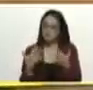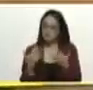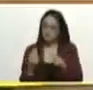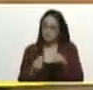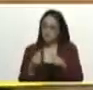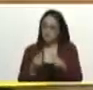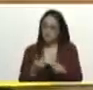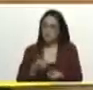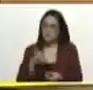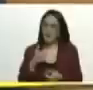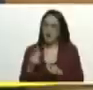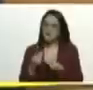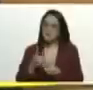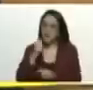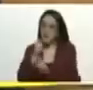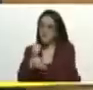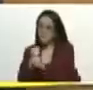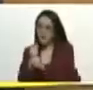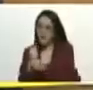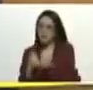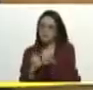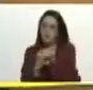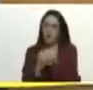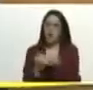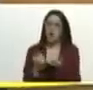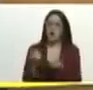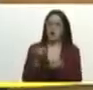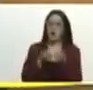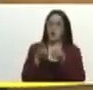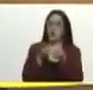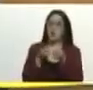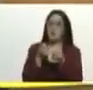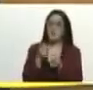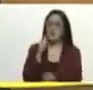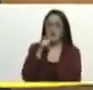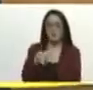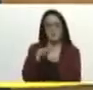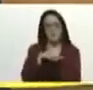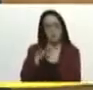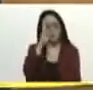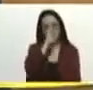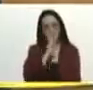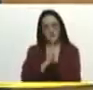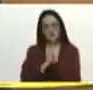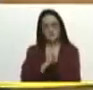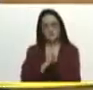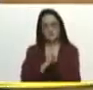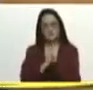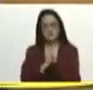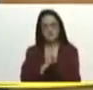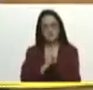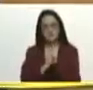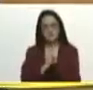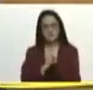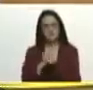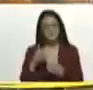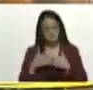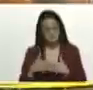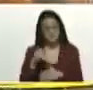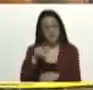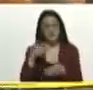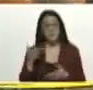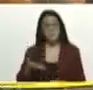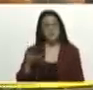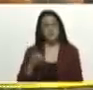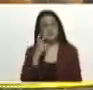generan más empleos, que contribuyen más a la economía y al pueblo brasileño. Y por eso, de ahí la importancia